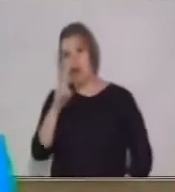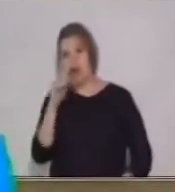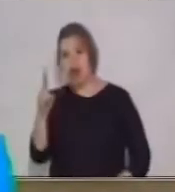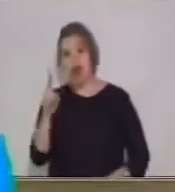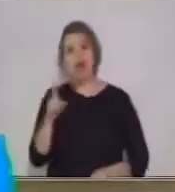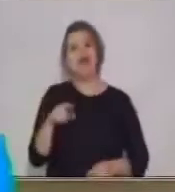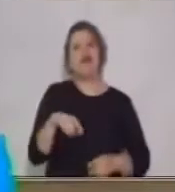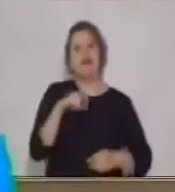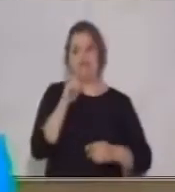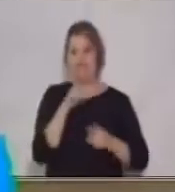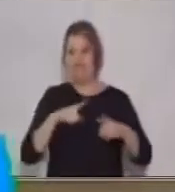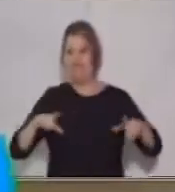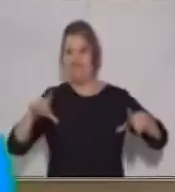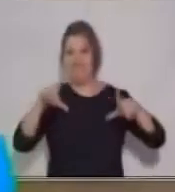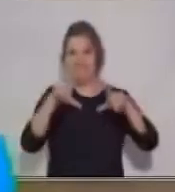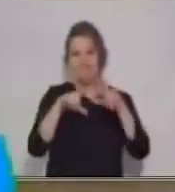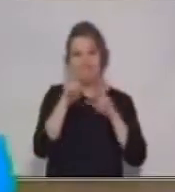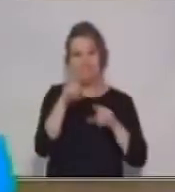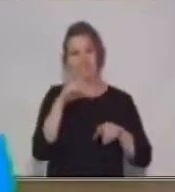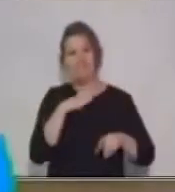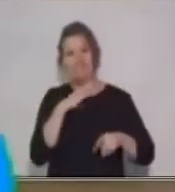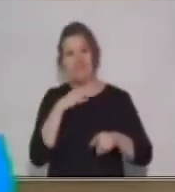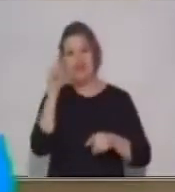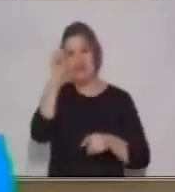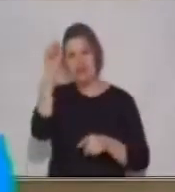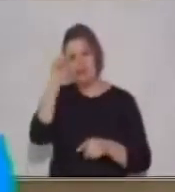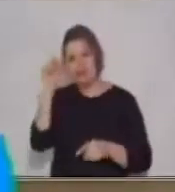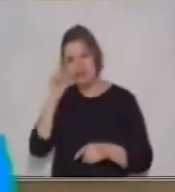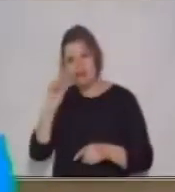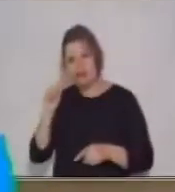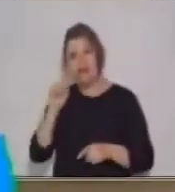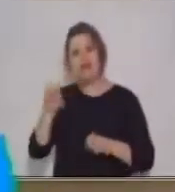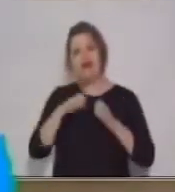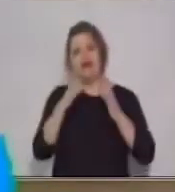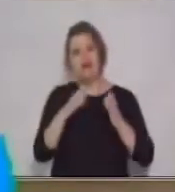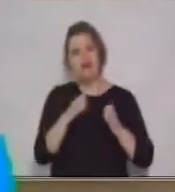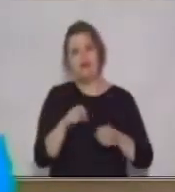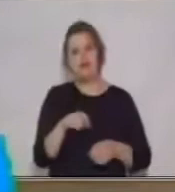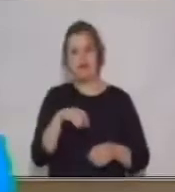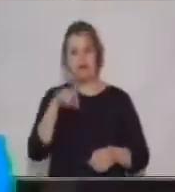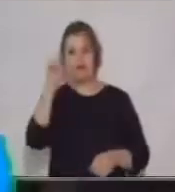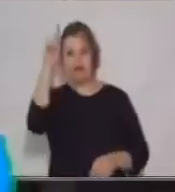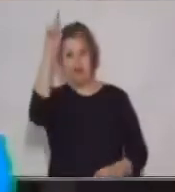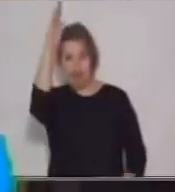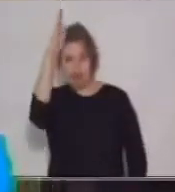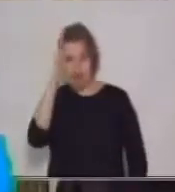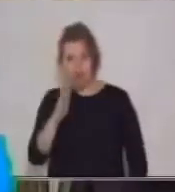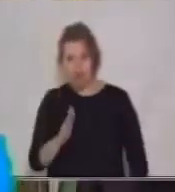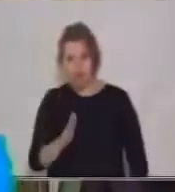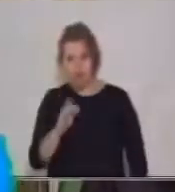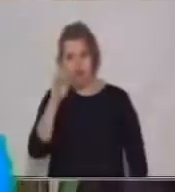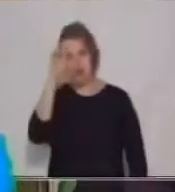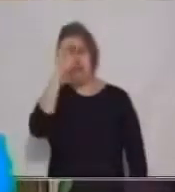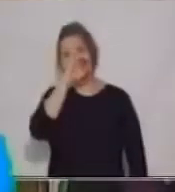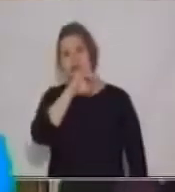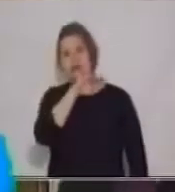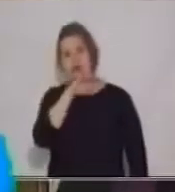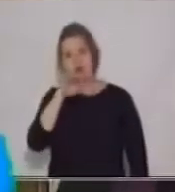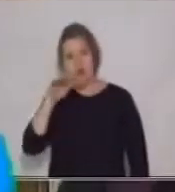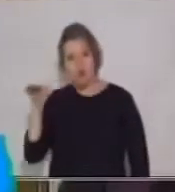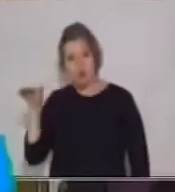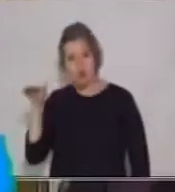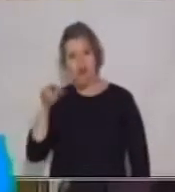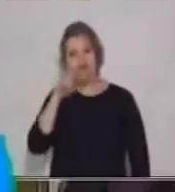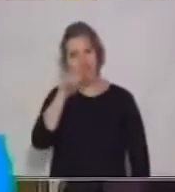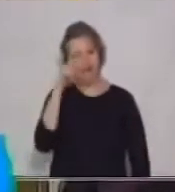partes. Entonces, vamos a tener el eje vertical y el eje